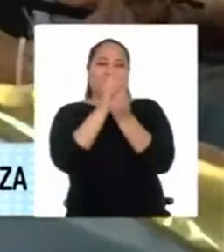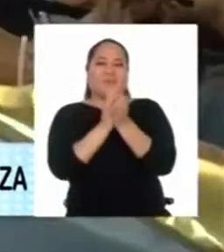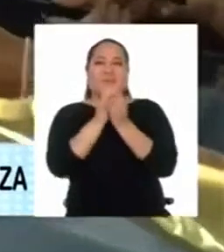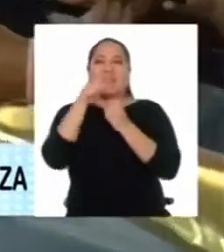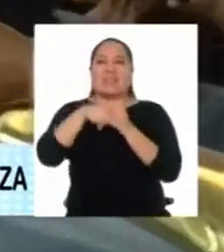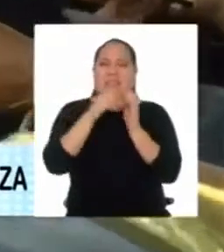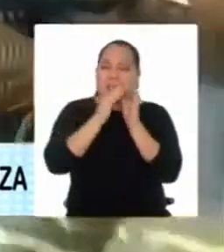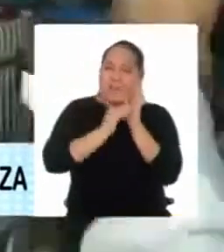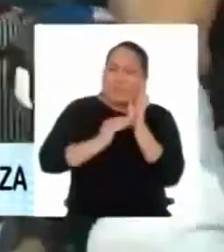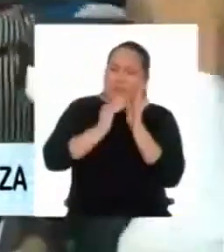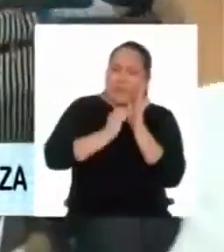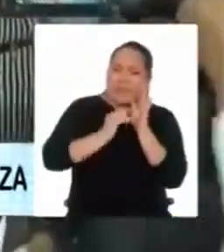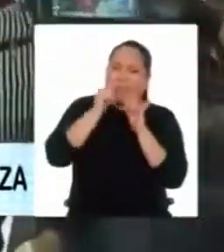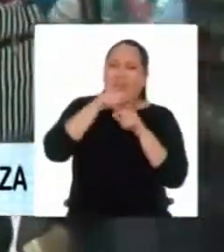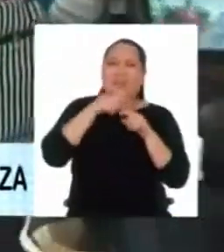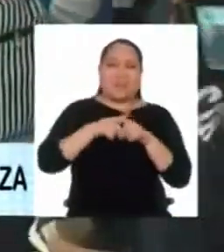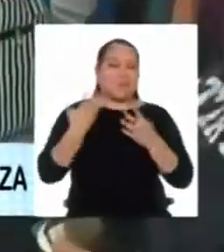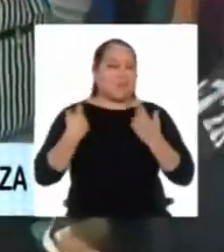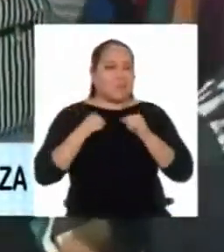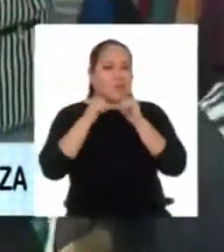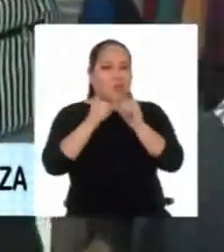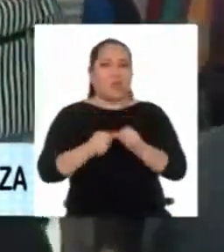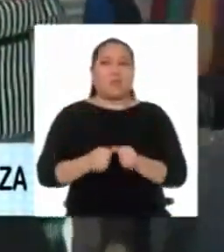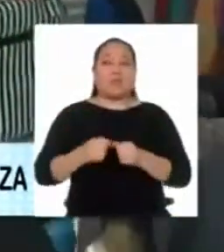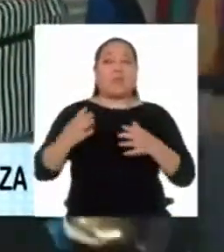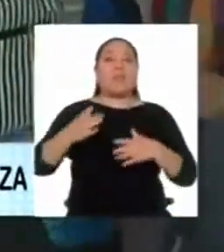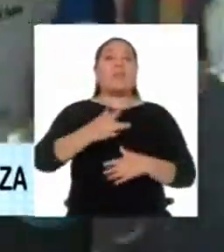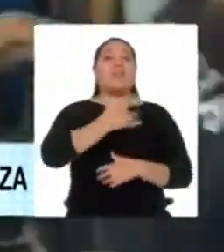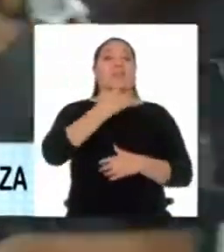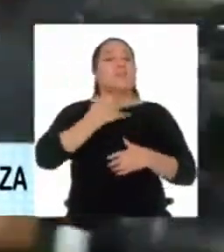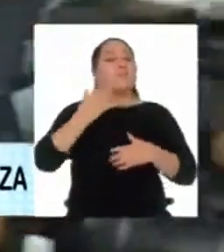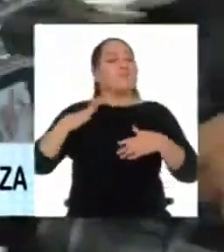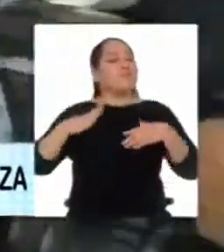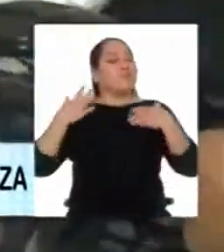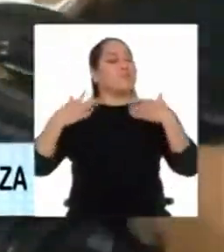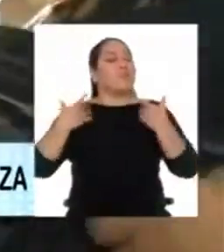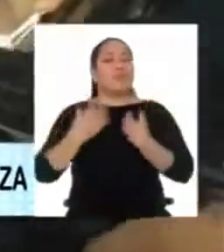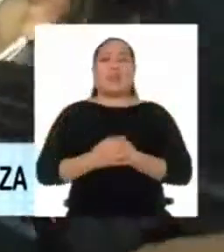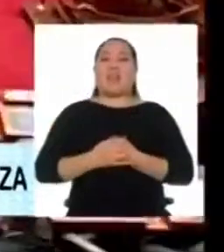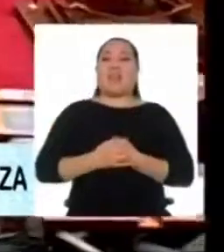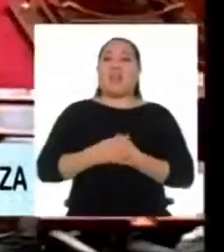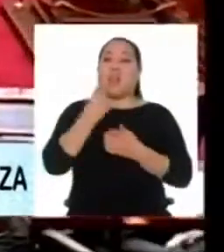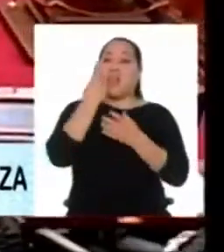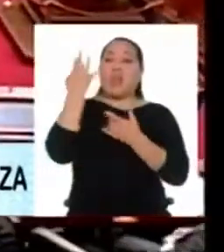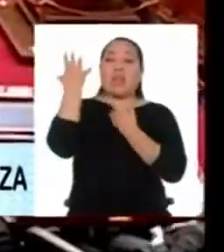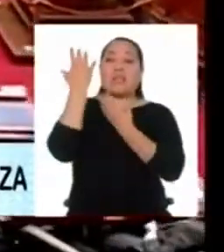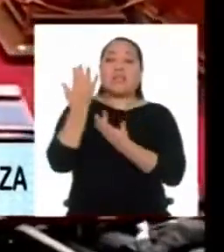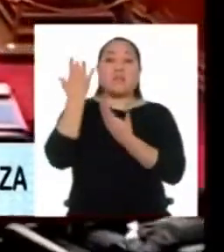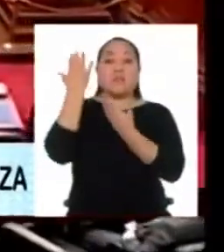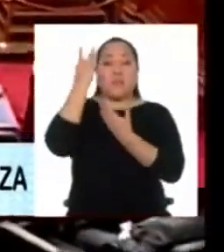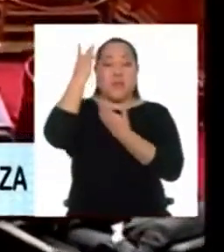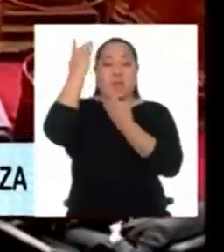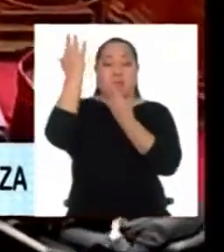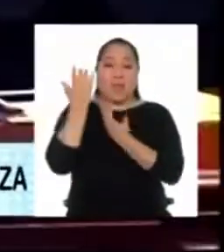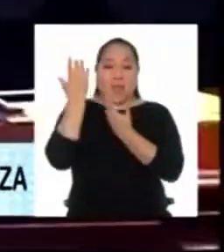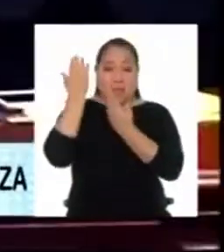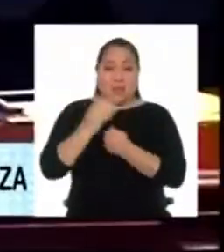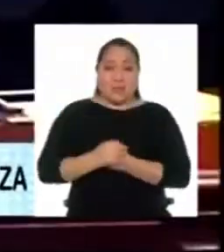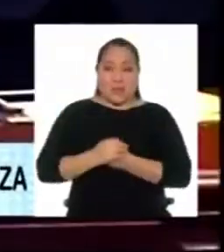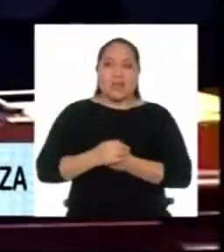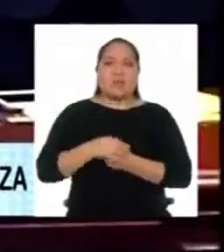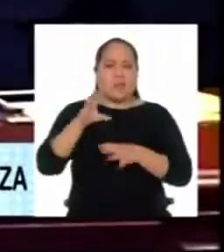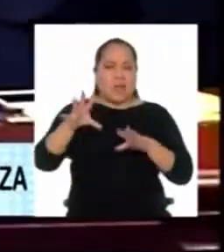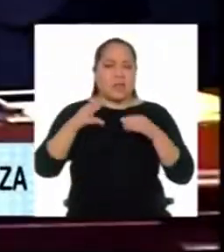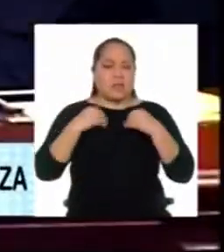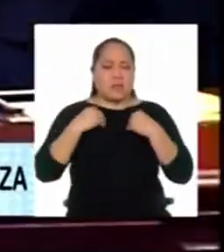Raspando, pero ahí estamos. Entusiasmado y con esperanza se mostró el ministro de Justicia tras recibir el voto de confianza. Dice